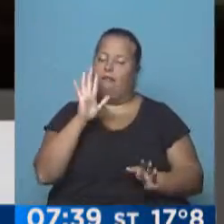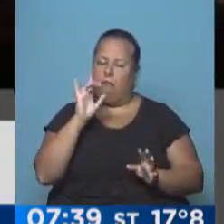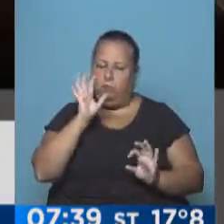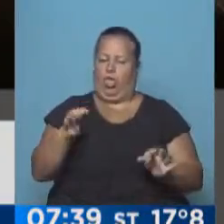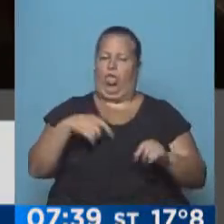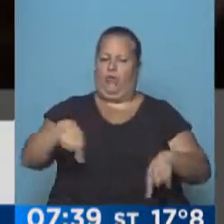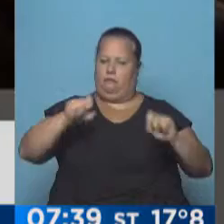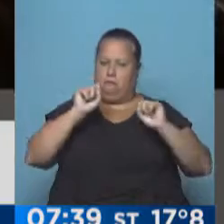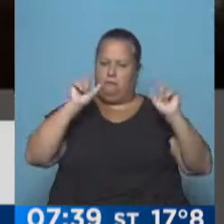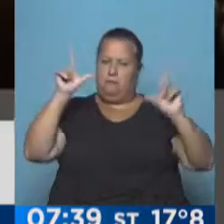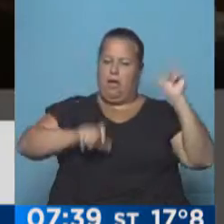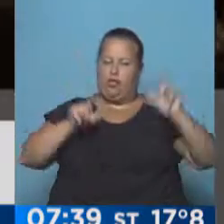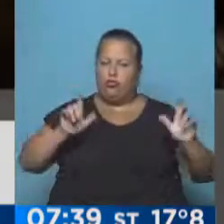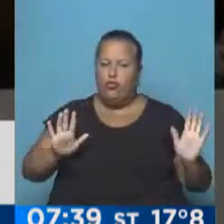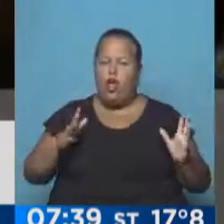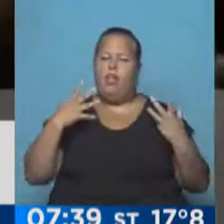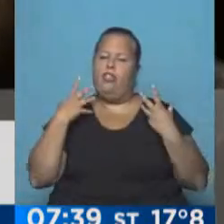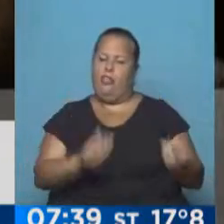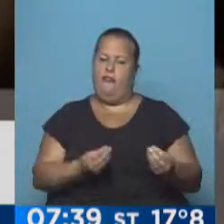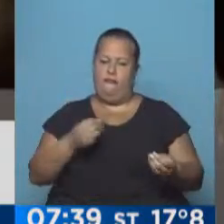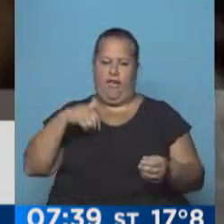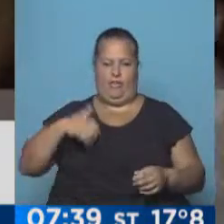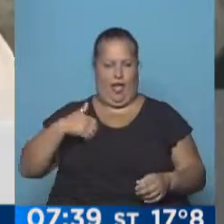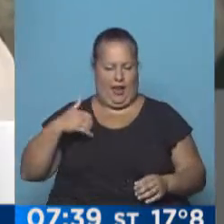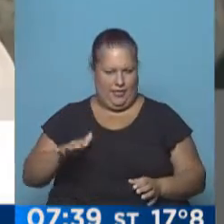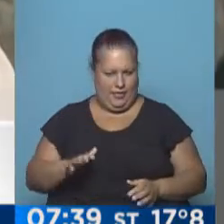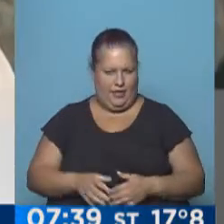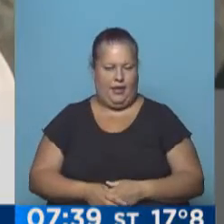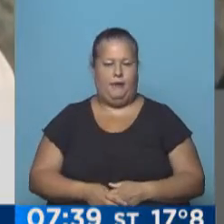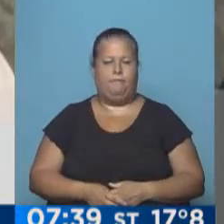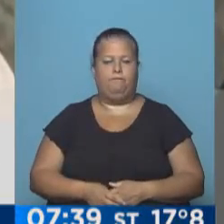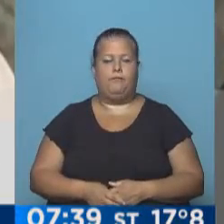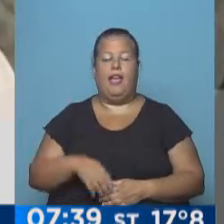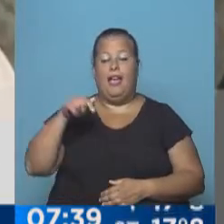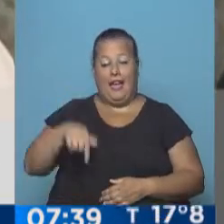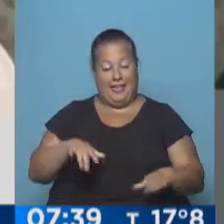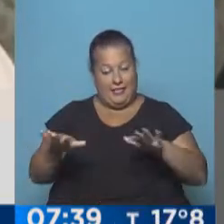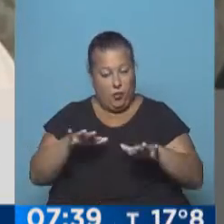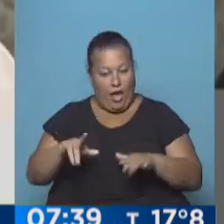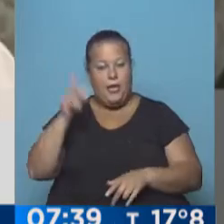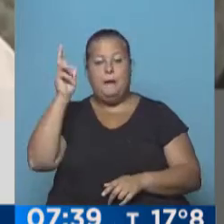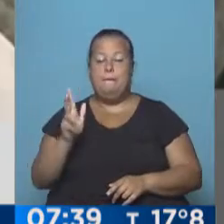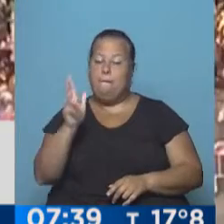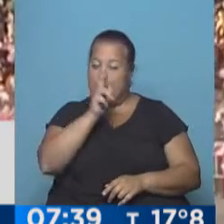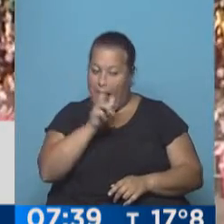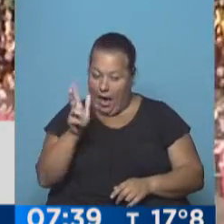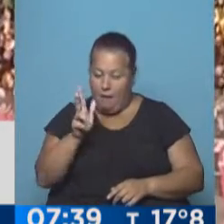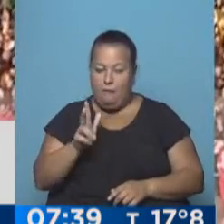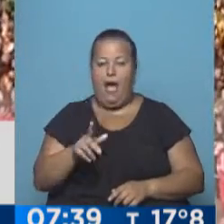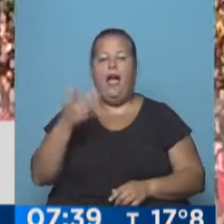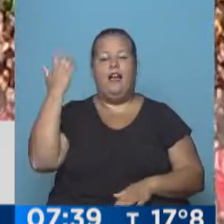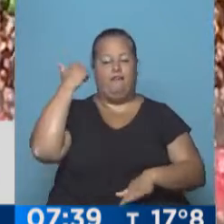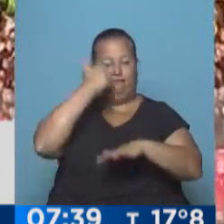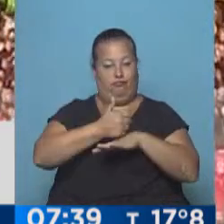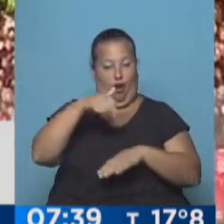reacción popular en defensa de nuestro país. En este panorama, el Papa Francisco, que